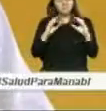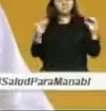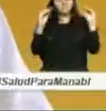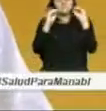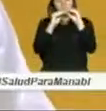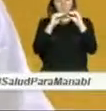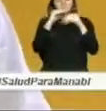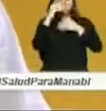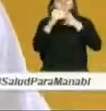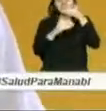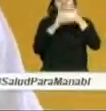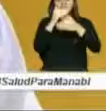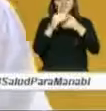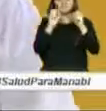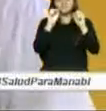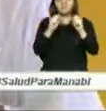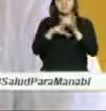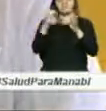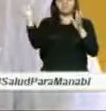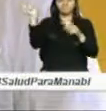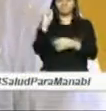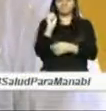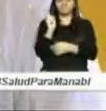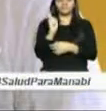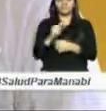algo que nadie nos lo puede arrancar.